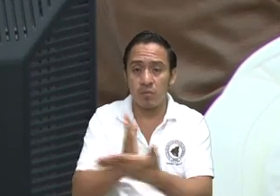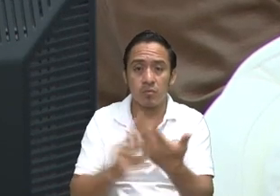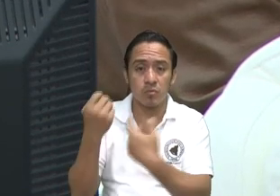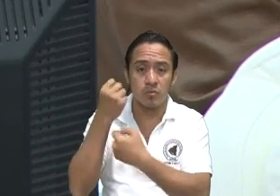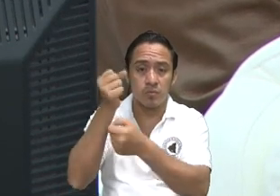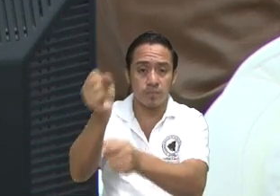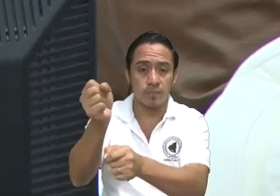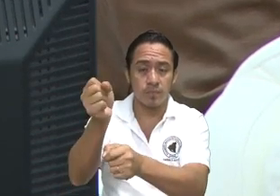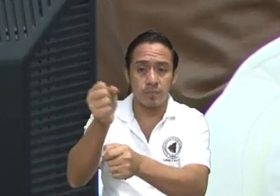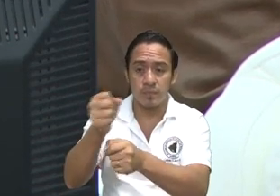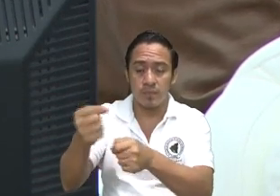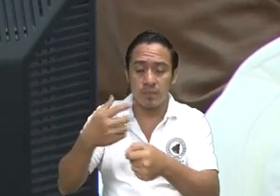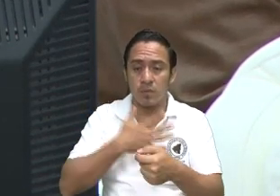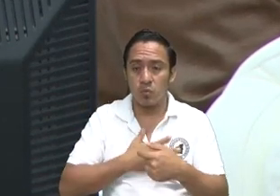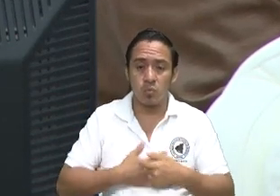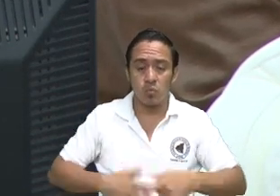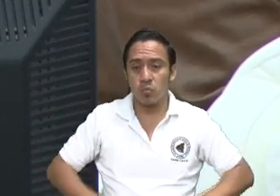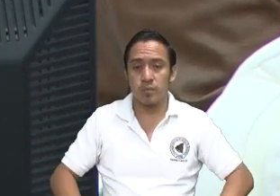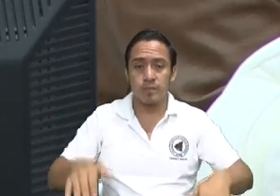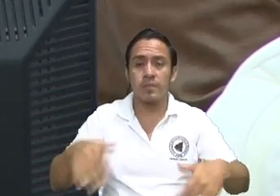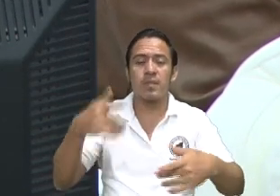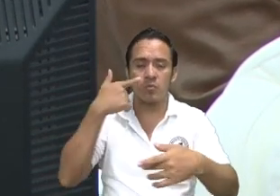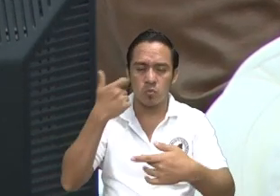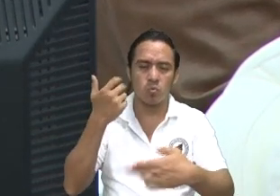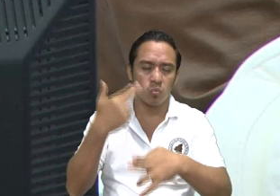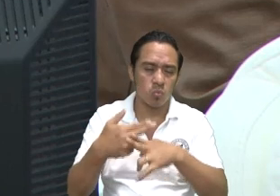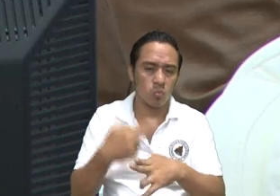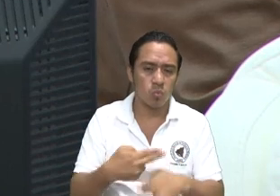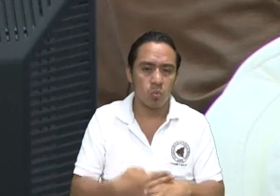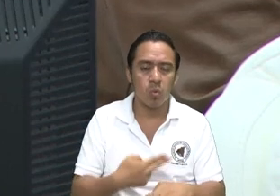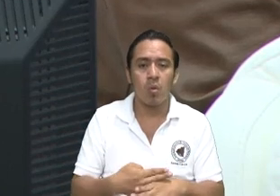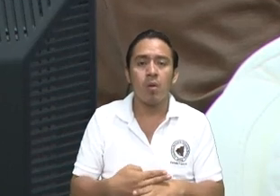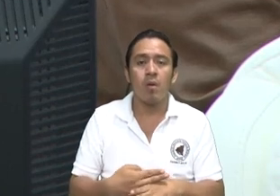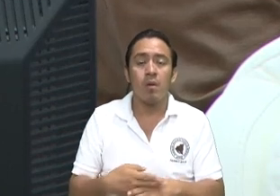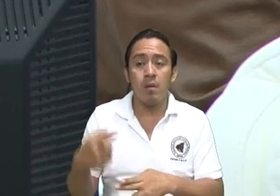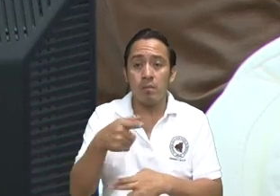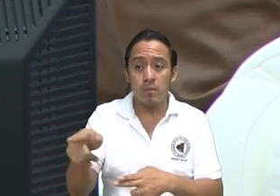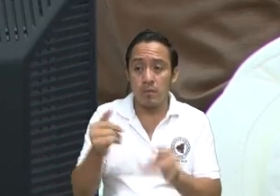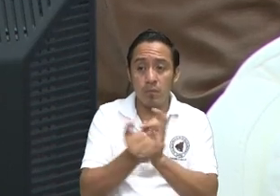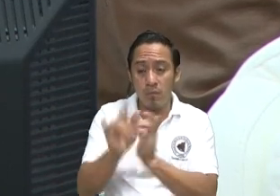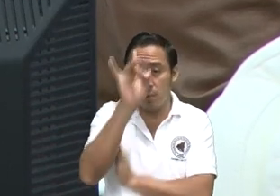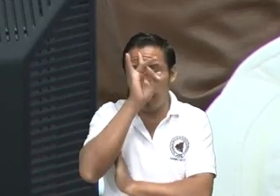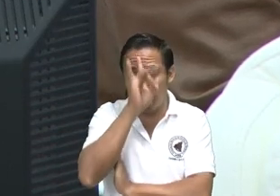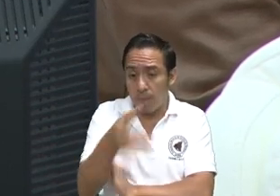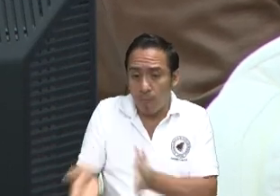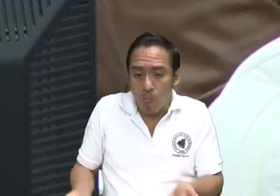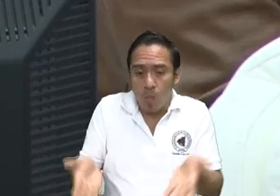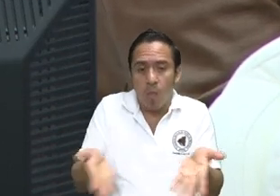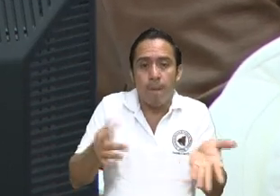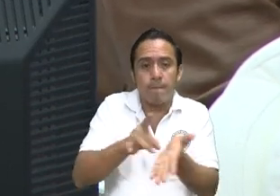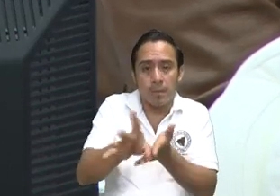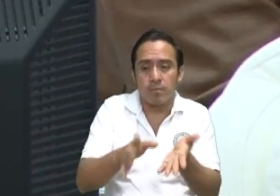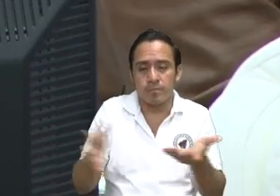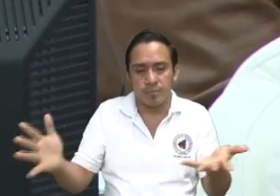líderes de sotana que ya son conocidos por todos, que como demonios incitaban al odio, a